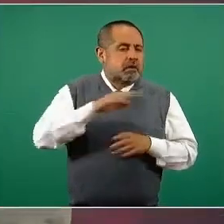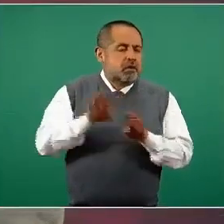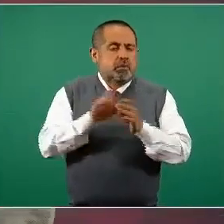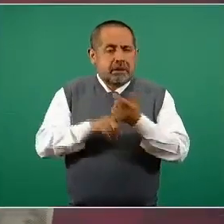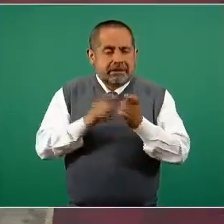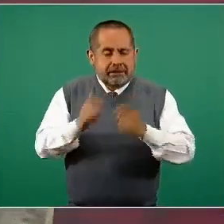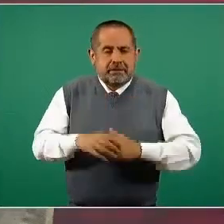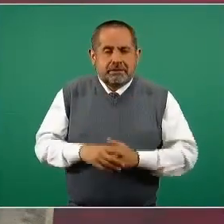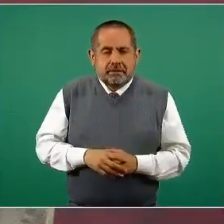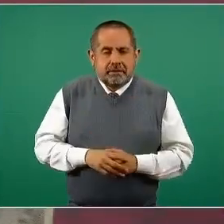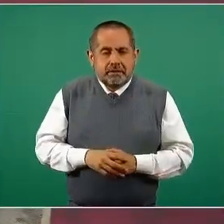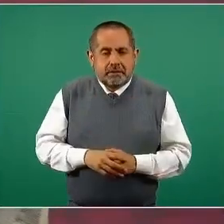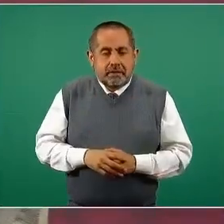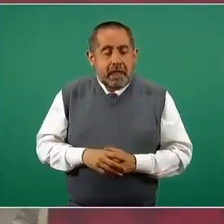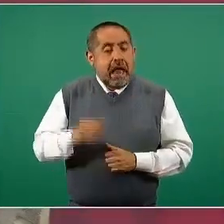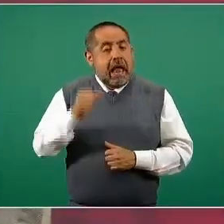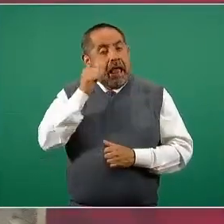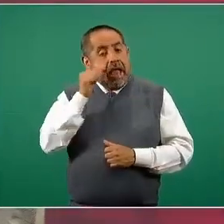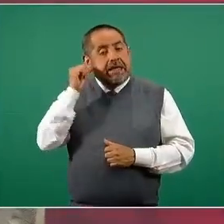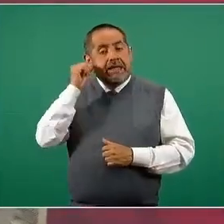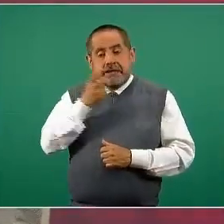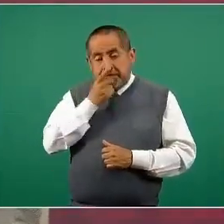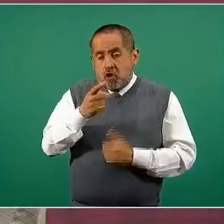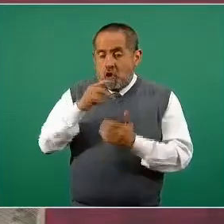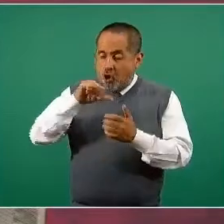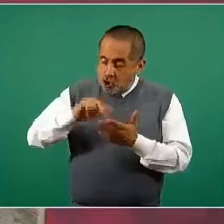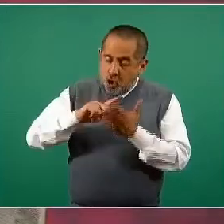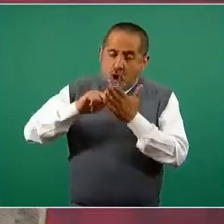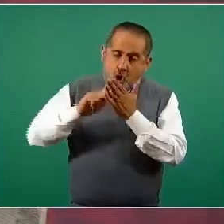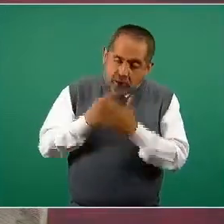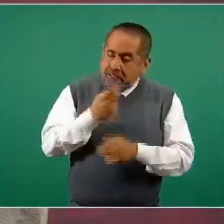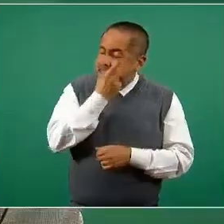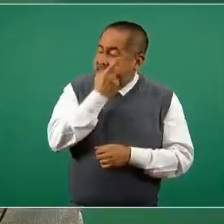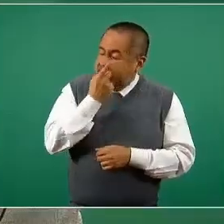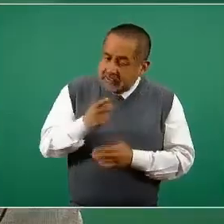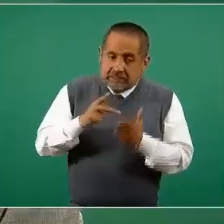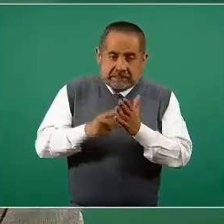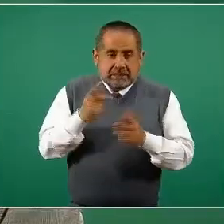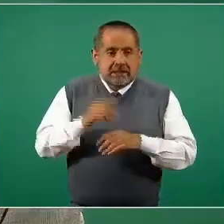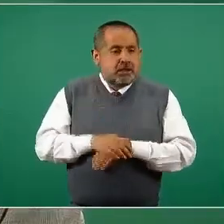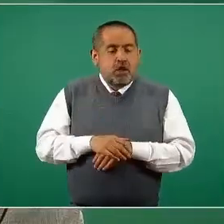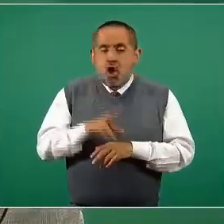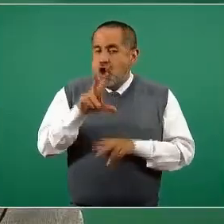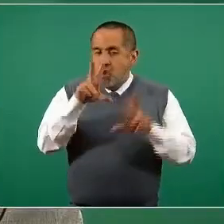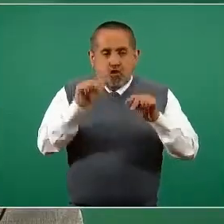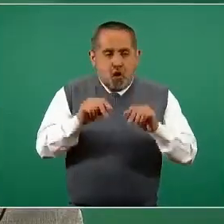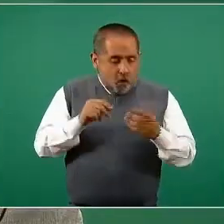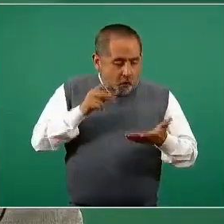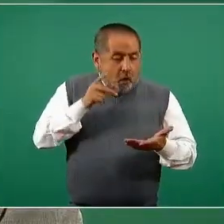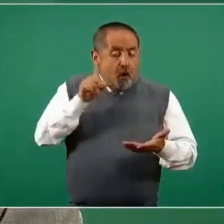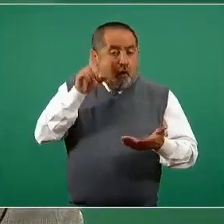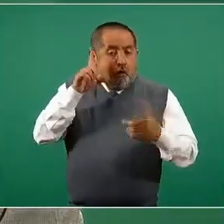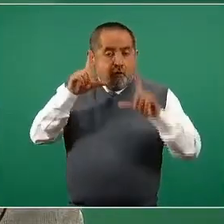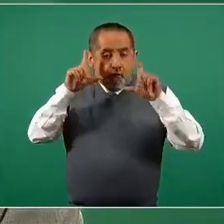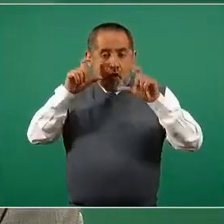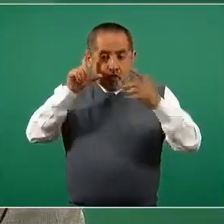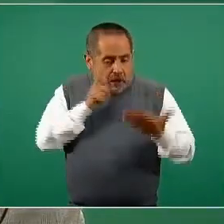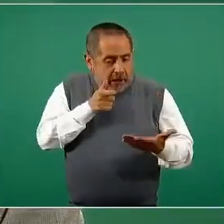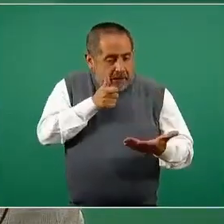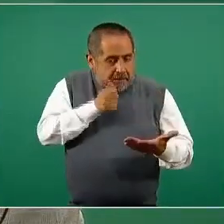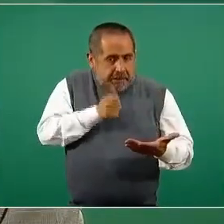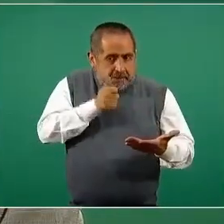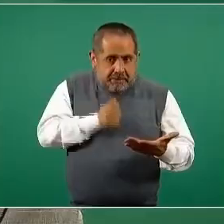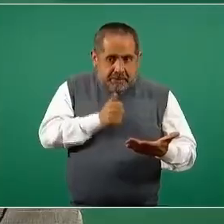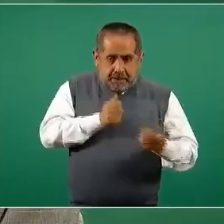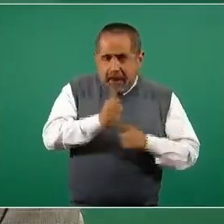entorno. Ayer dijimos, y lo ratificamos enfáticamente, no se tomarán más fotos de la credencial ni de